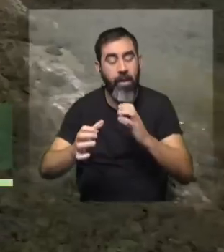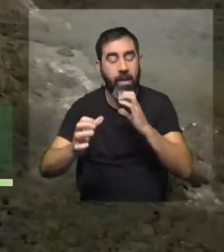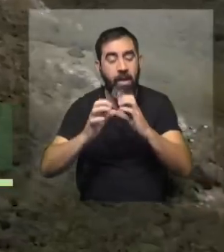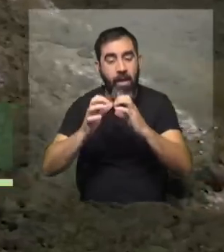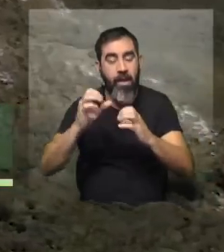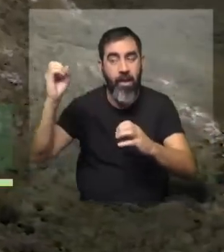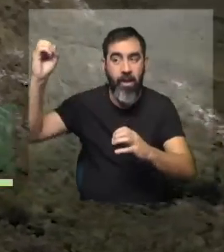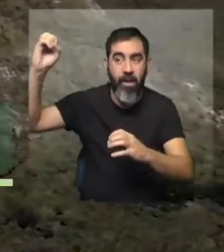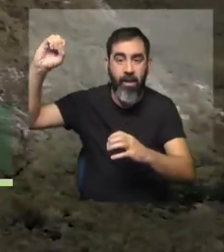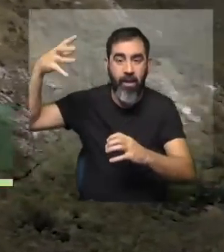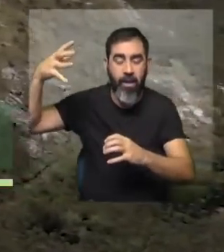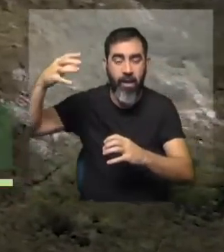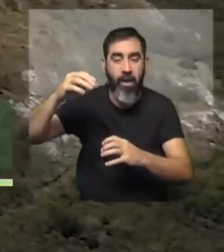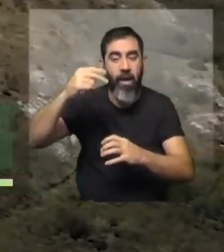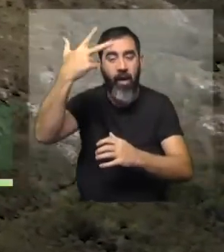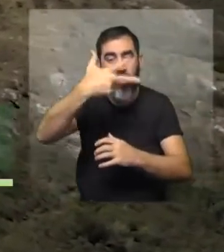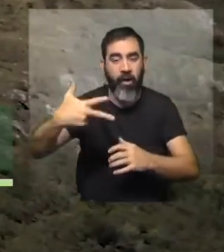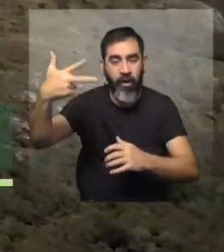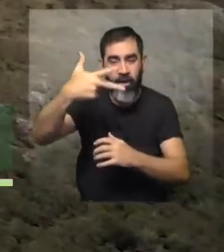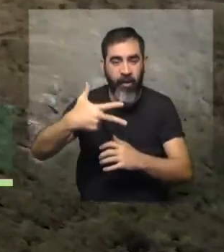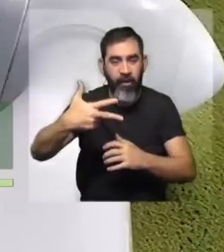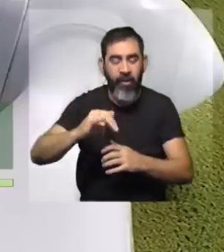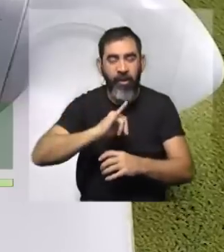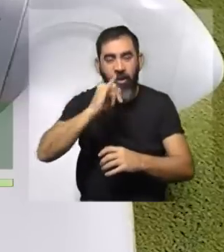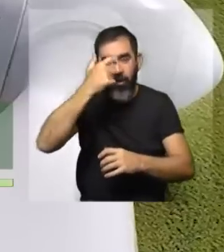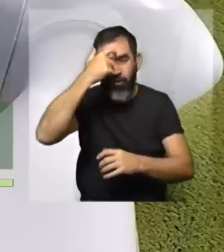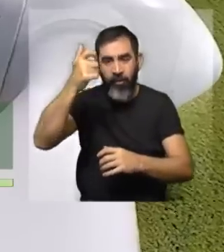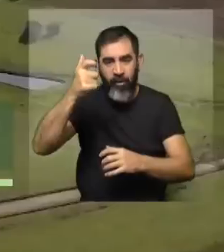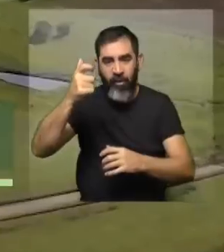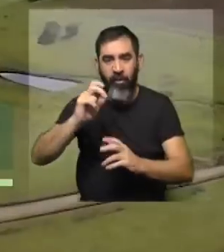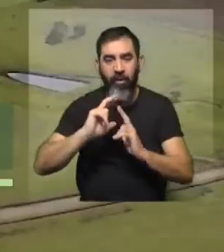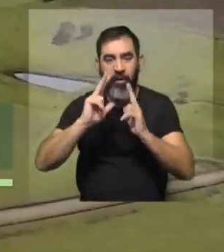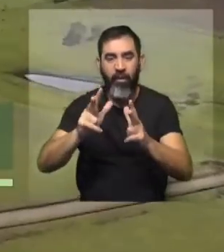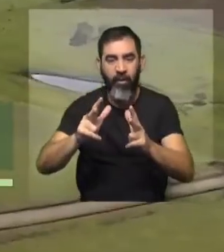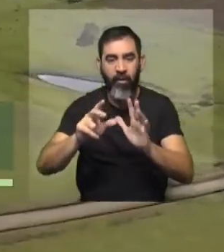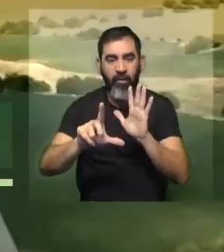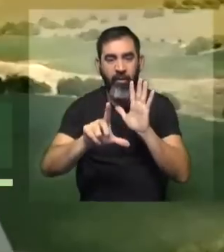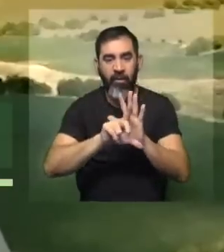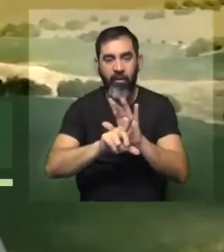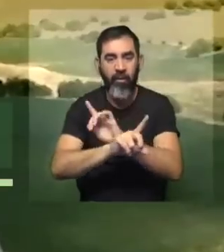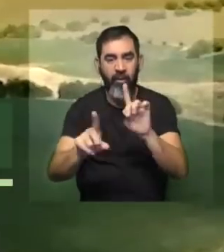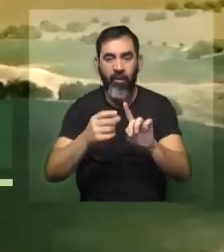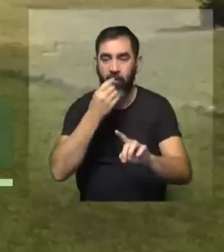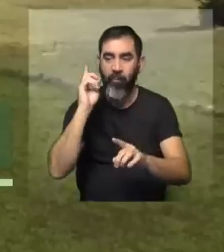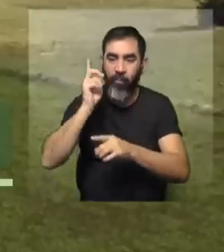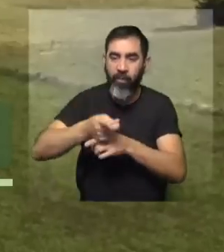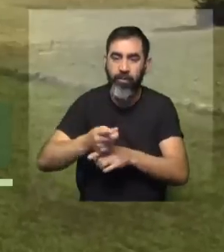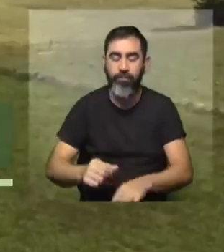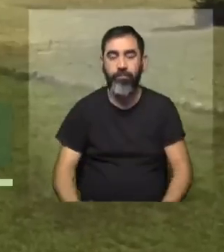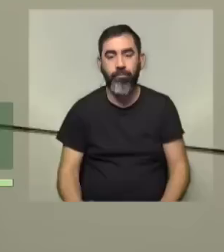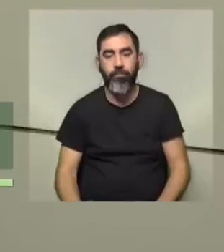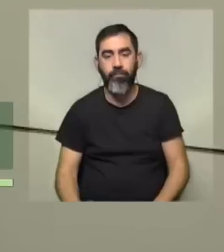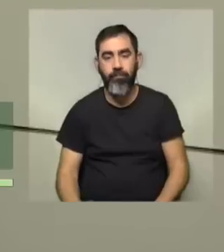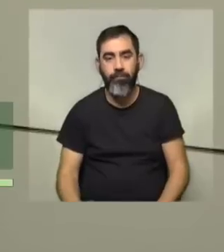fotovoltaica la biomasa y la eólica informes técnicos de ute aseguran que el decreto no es una buena decisión para la empresa